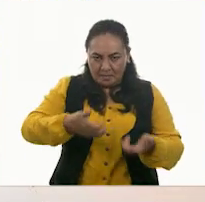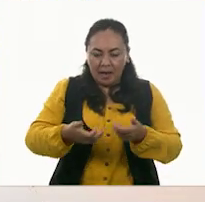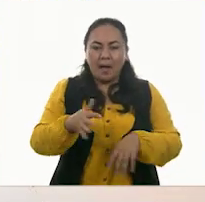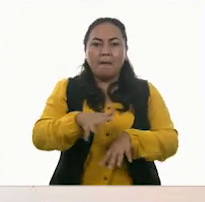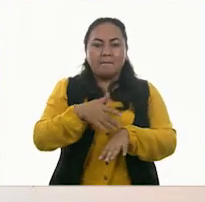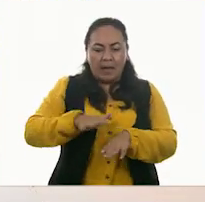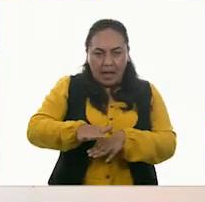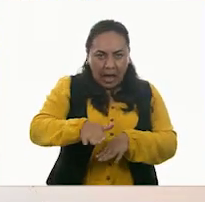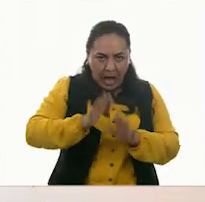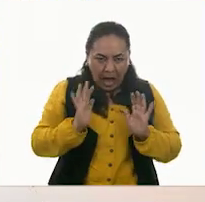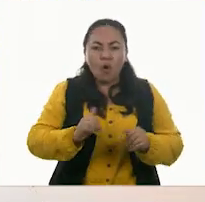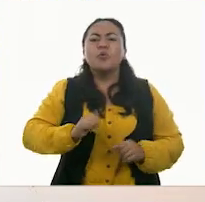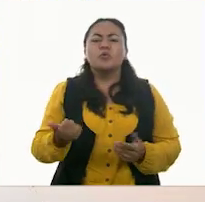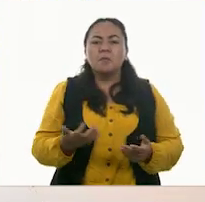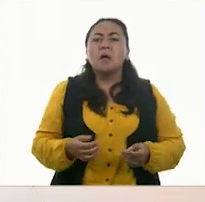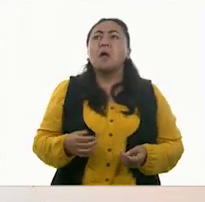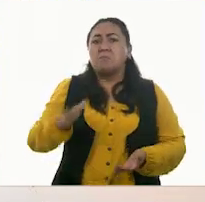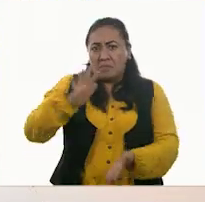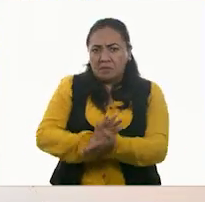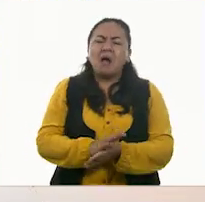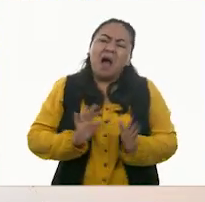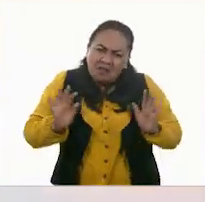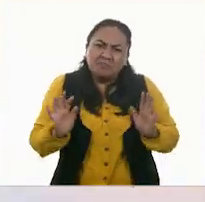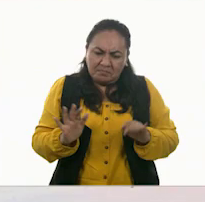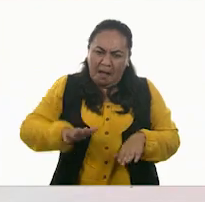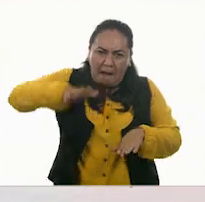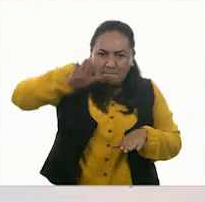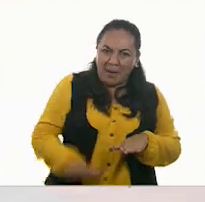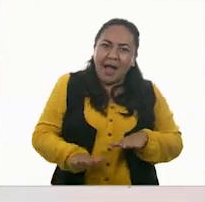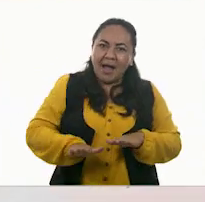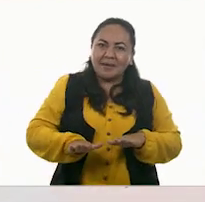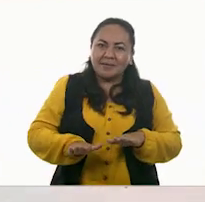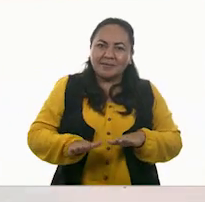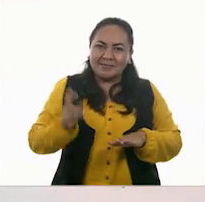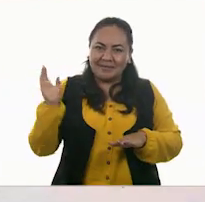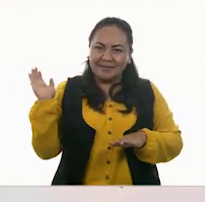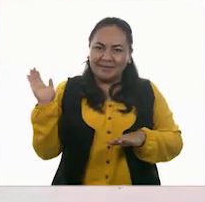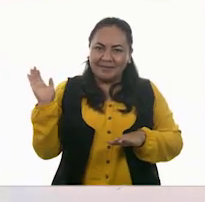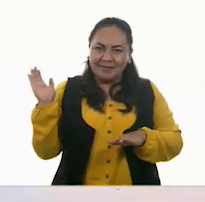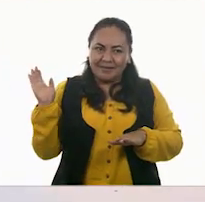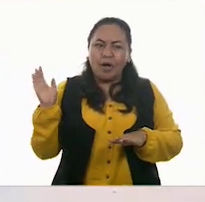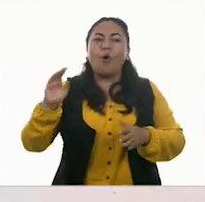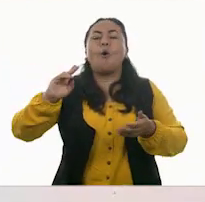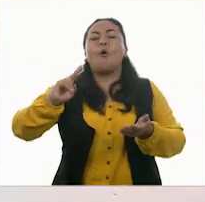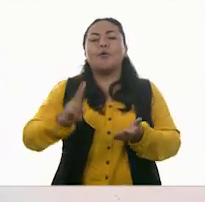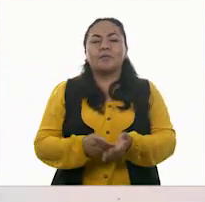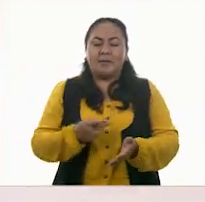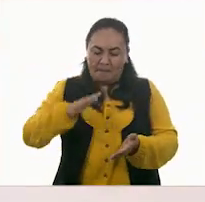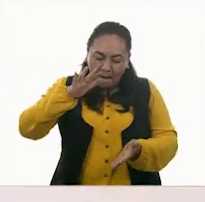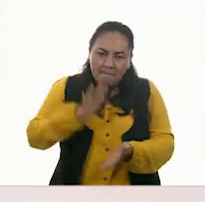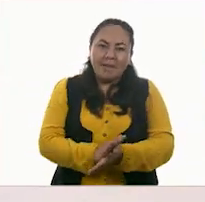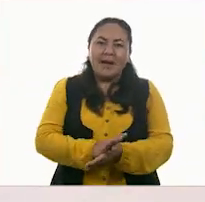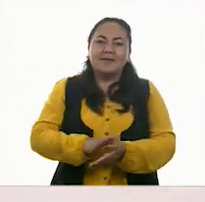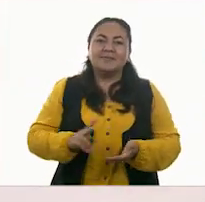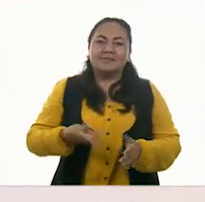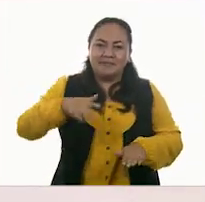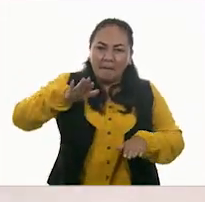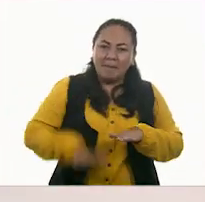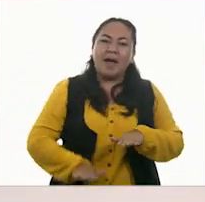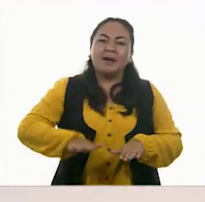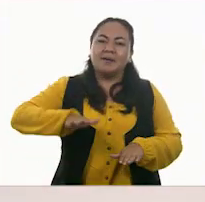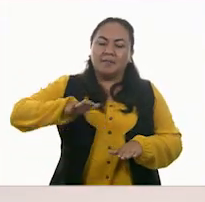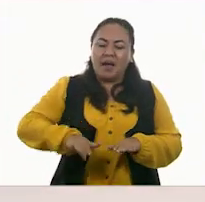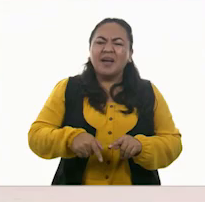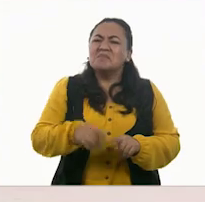pie? Aplastarlo. Venga, lo aplastamos. Y lo regresamos a su lugar. Y lo vamos a aplastar. Estamos conociendo